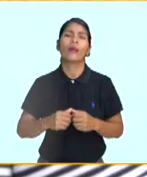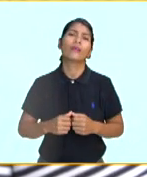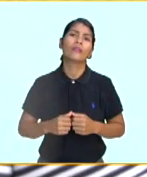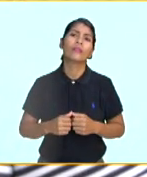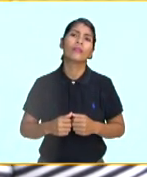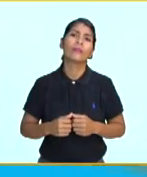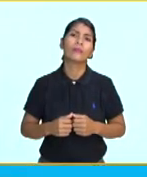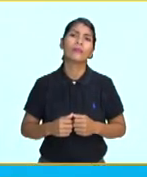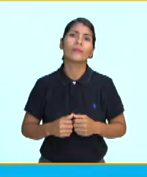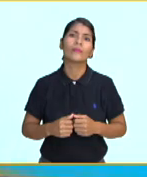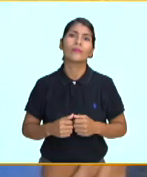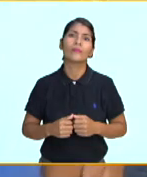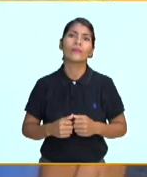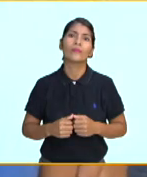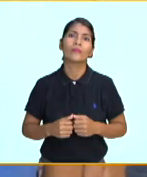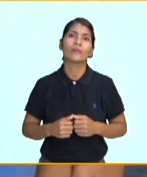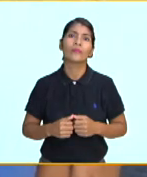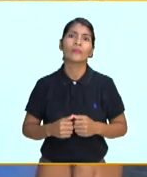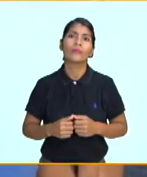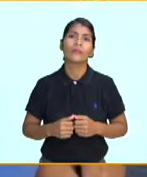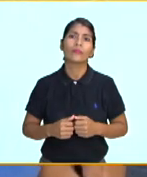ayudado a seguir adelante.